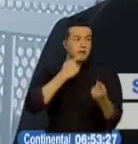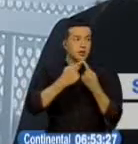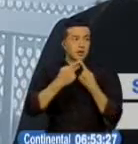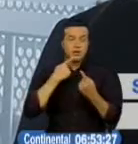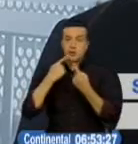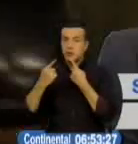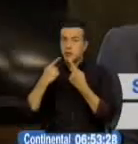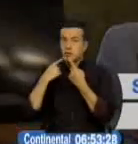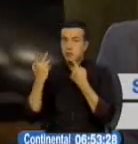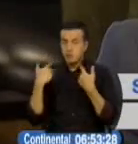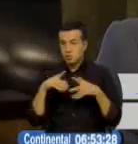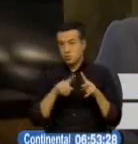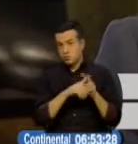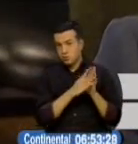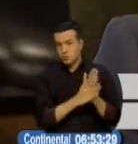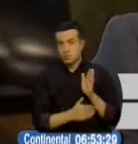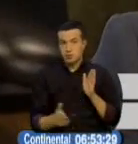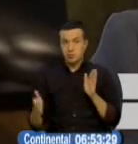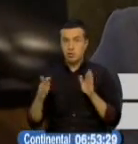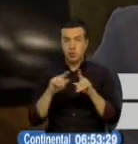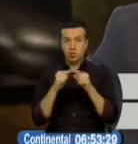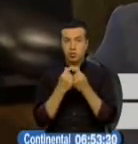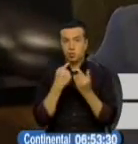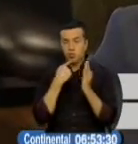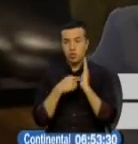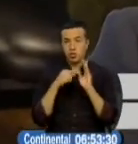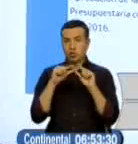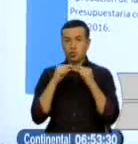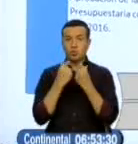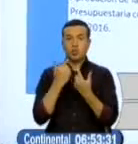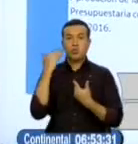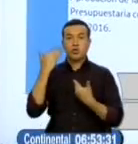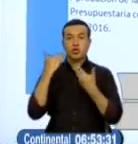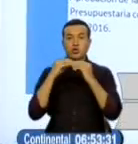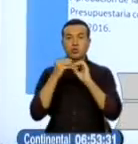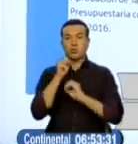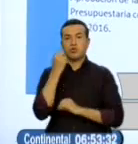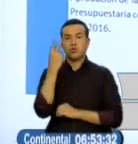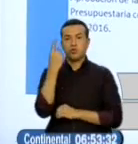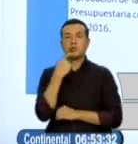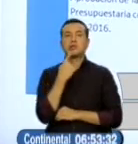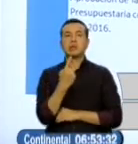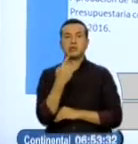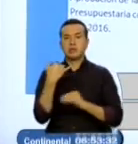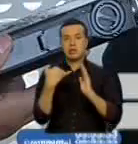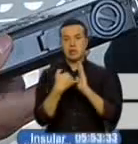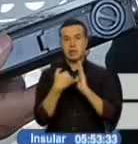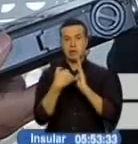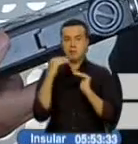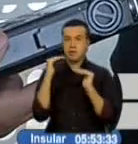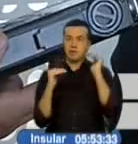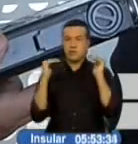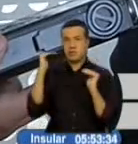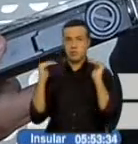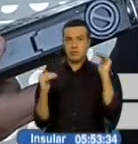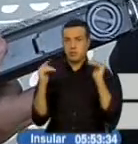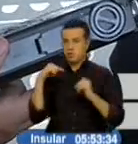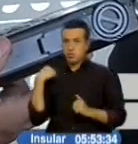está generando. En ese sentido, minorías como la Izquierda Democrática plantean como opción un IVA diferenciado.